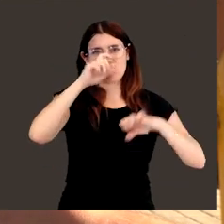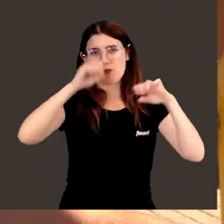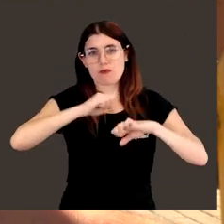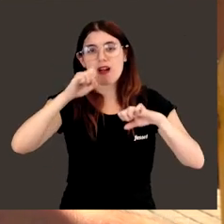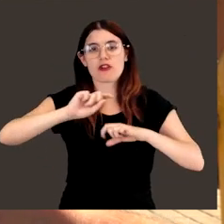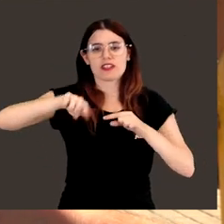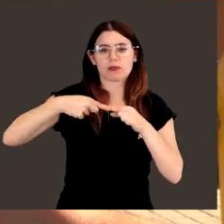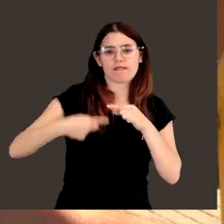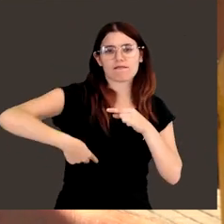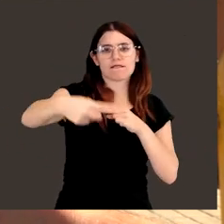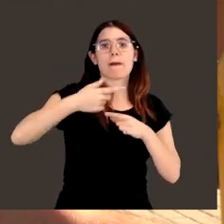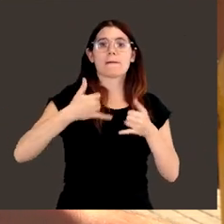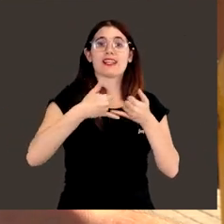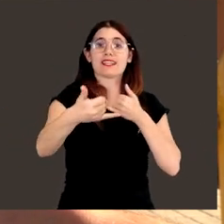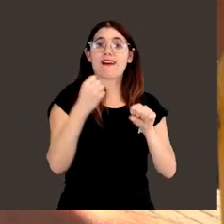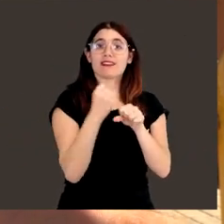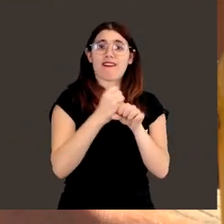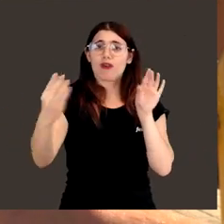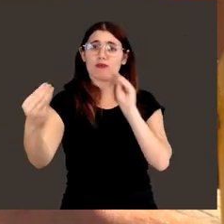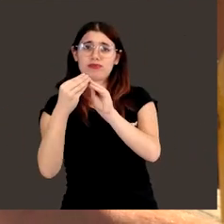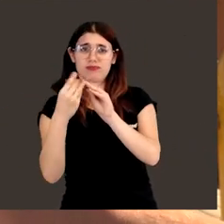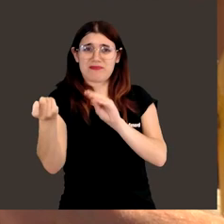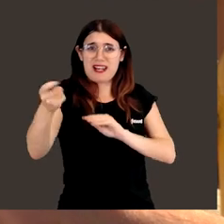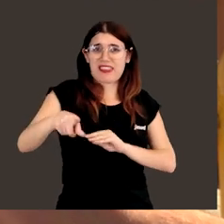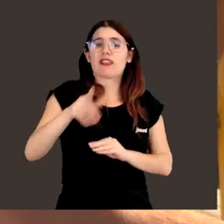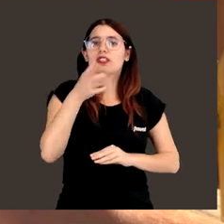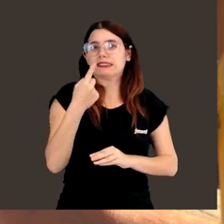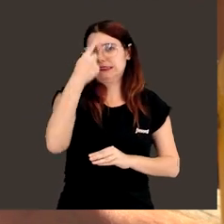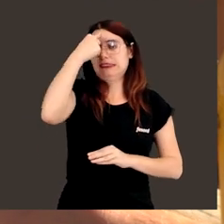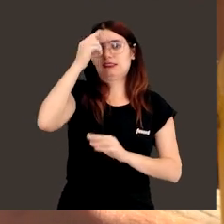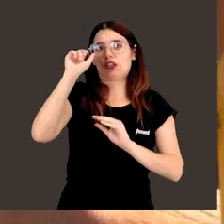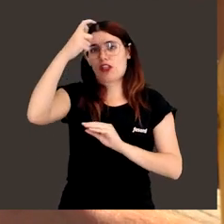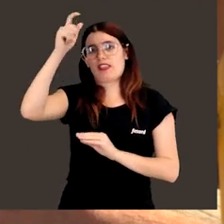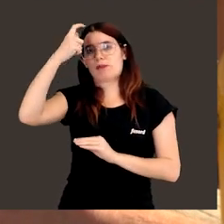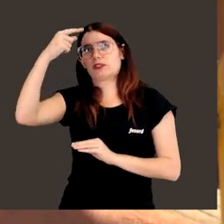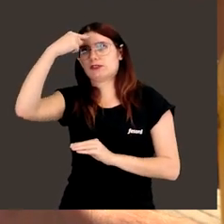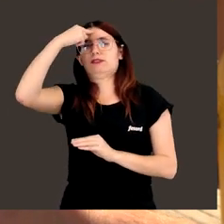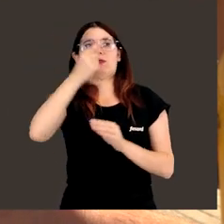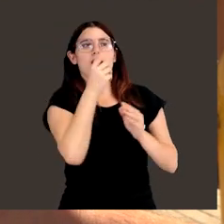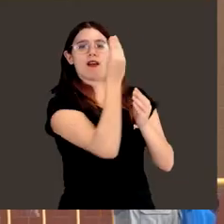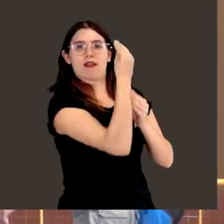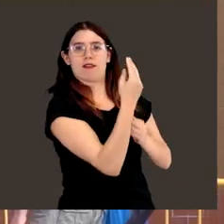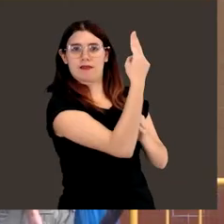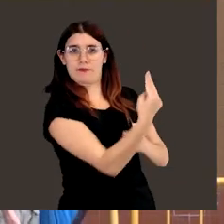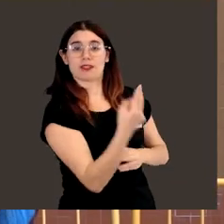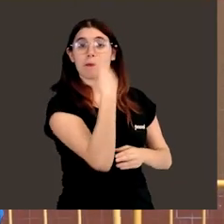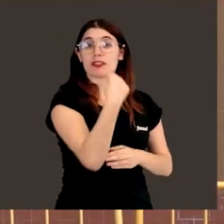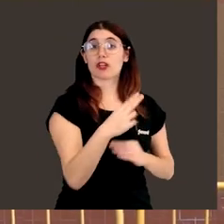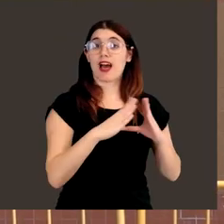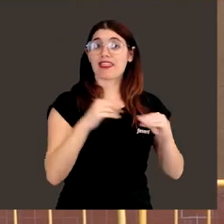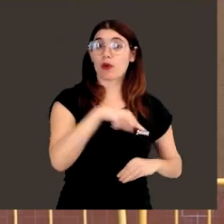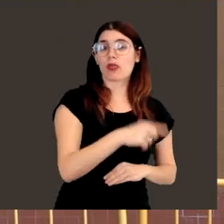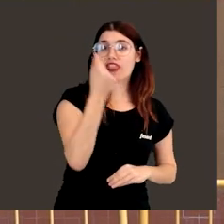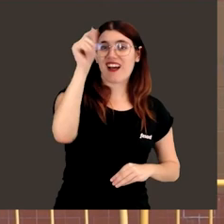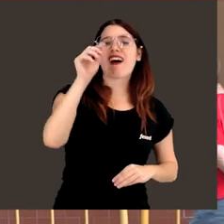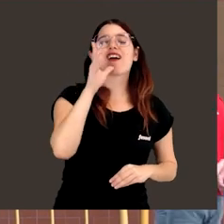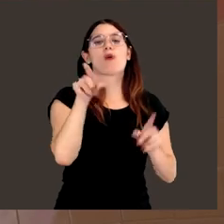eso se asemeja mucho también a mi línea de trabajo. Entonces he tenido ahí en cuenta todos esos conceptos para hacerlo. La pintora andaluza ha cambiado